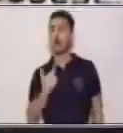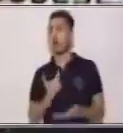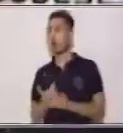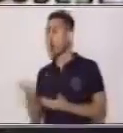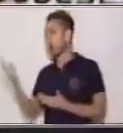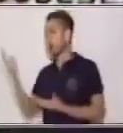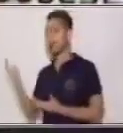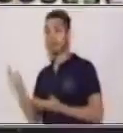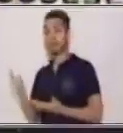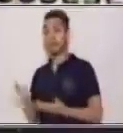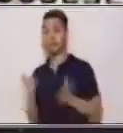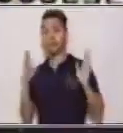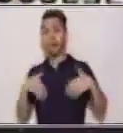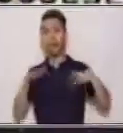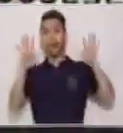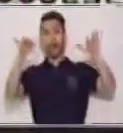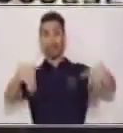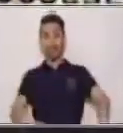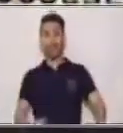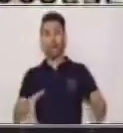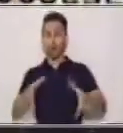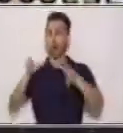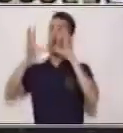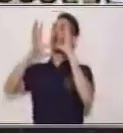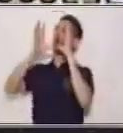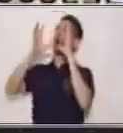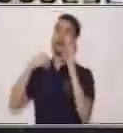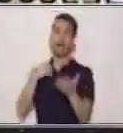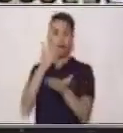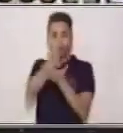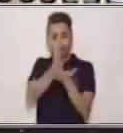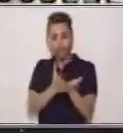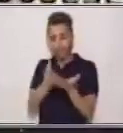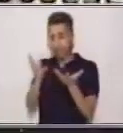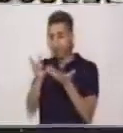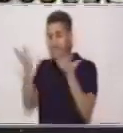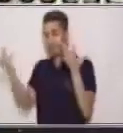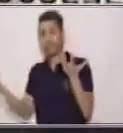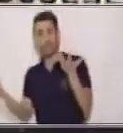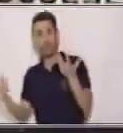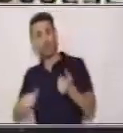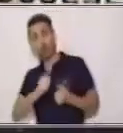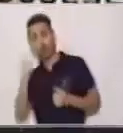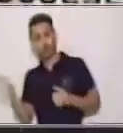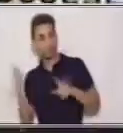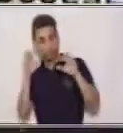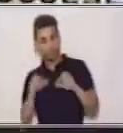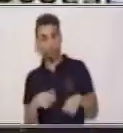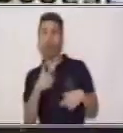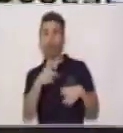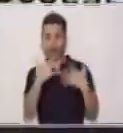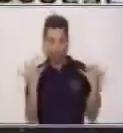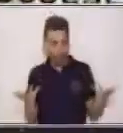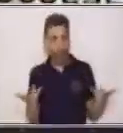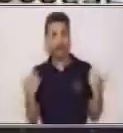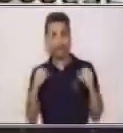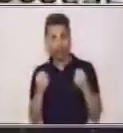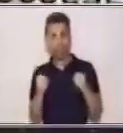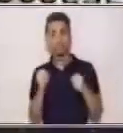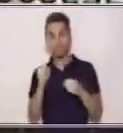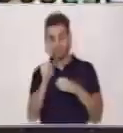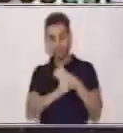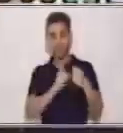y partimos ese coco a la mitad y tú le compartes un pedacito a alguien más. Ahí estás utilizando una